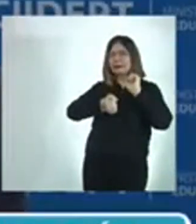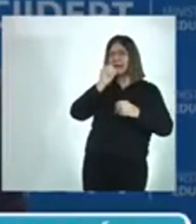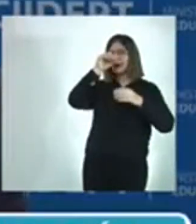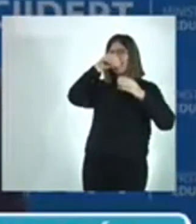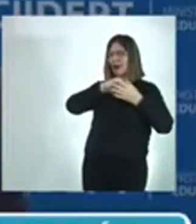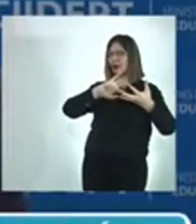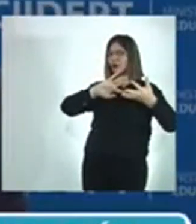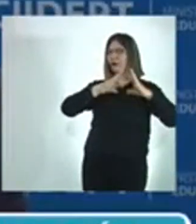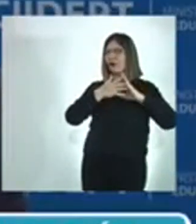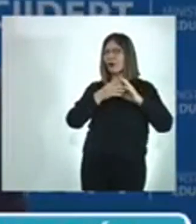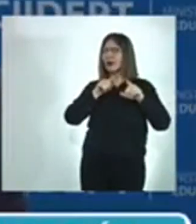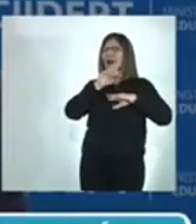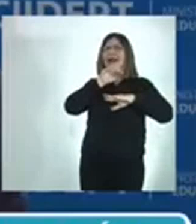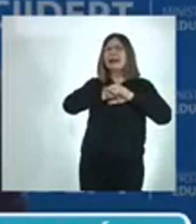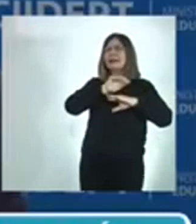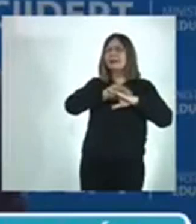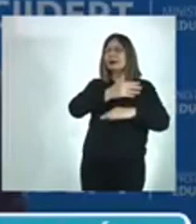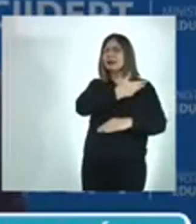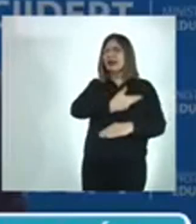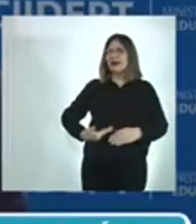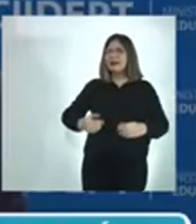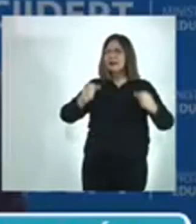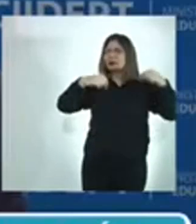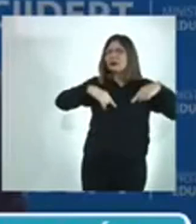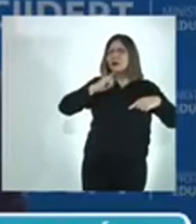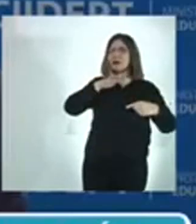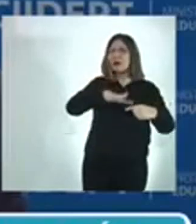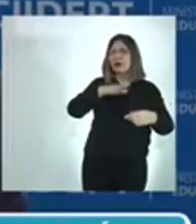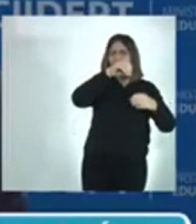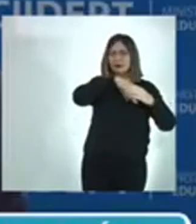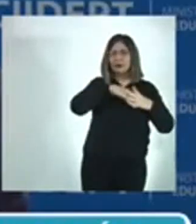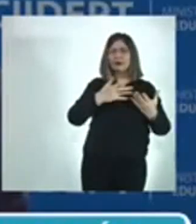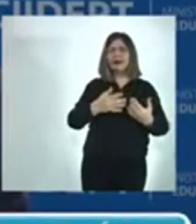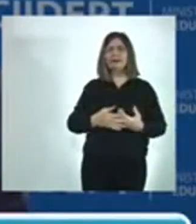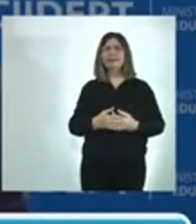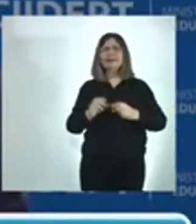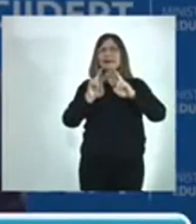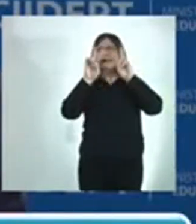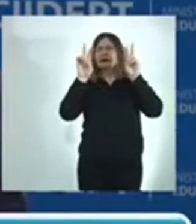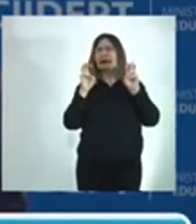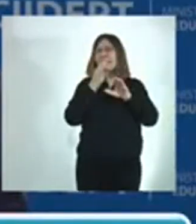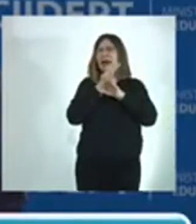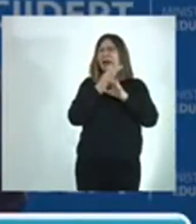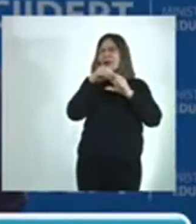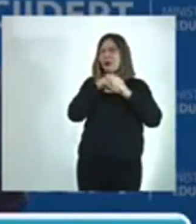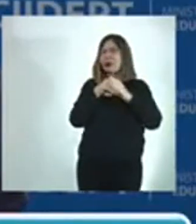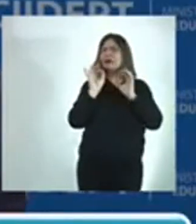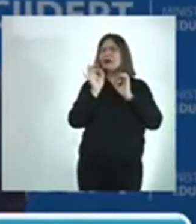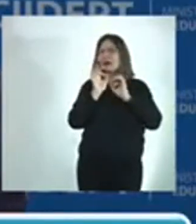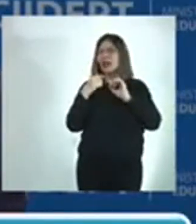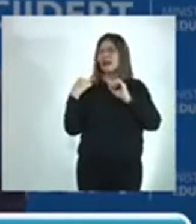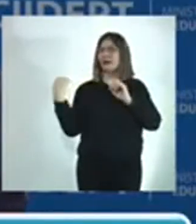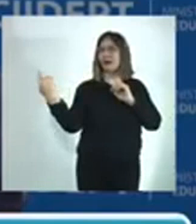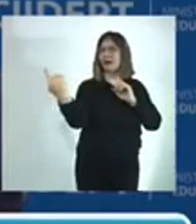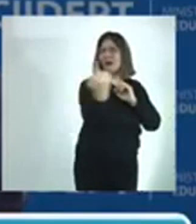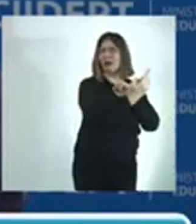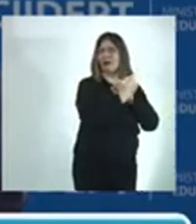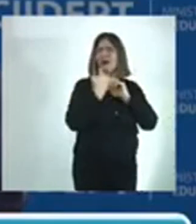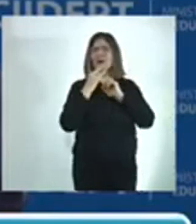prioridad del gobierno. Yo creo que es muy importante establecer prioridades. Y bueno, la educación, hay que decirlo, como parte de la familia educativa, lo ha